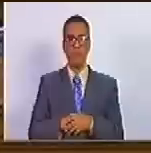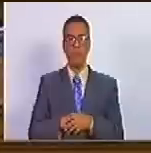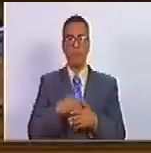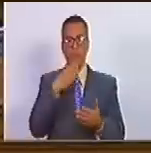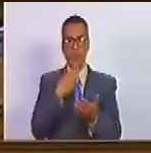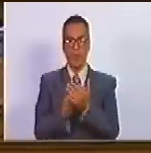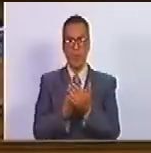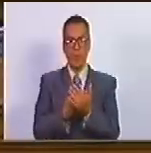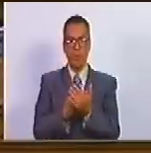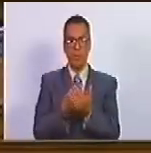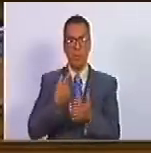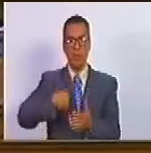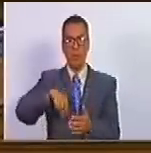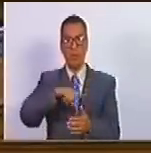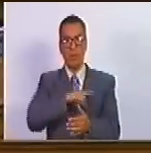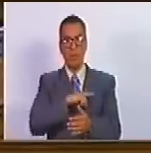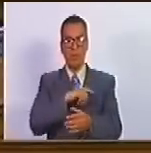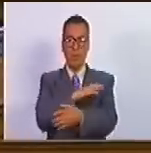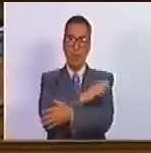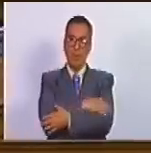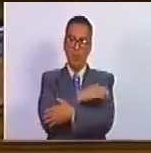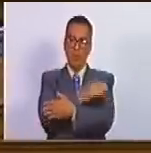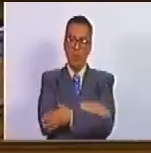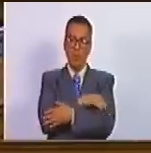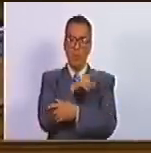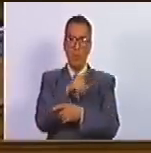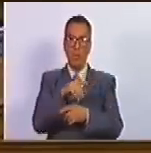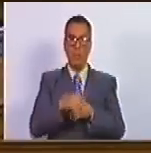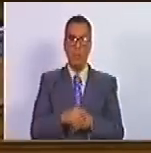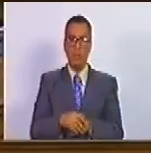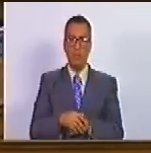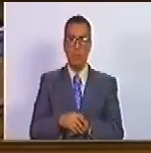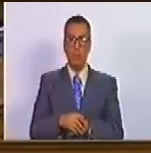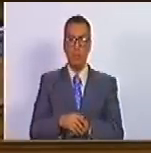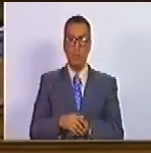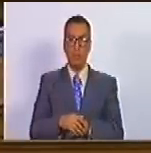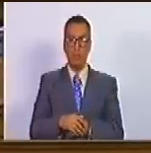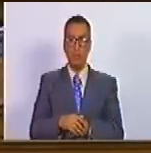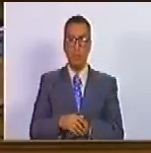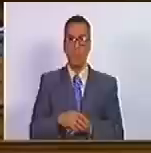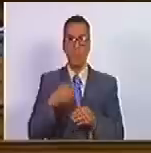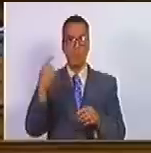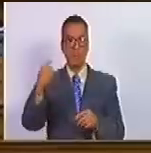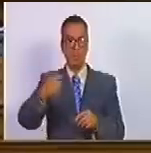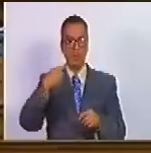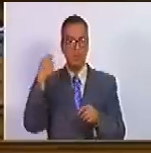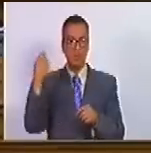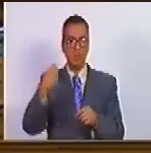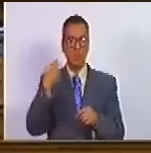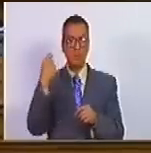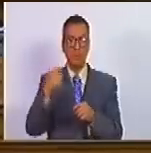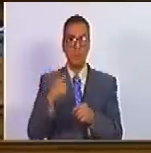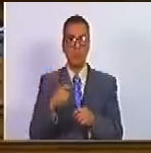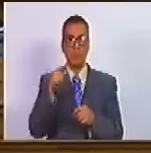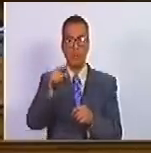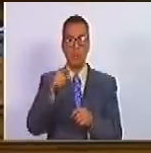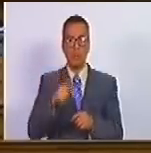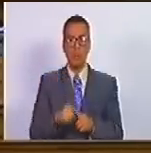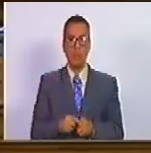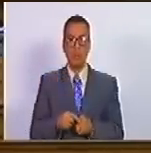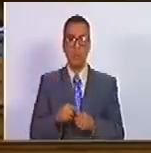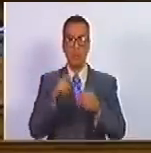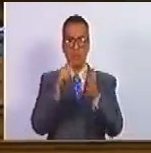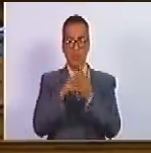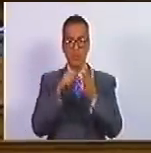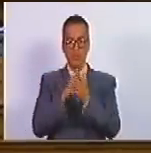Muchas gracias, y nuestro abrazo y nuestra felicitación a las lanzas que en su